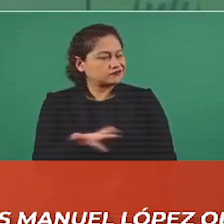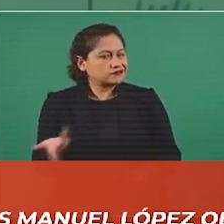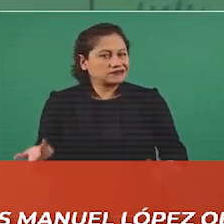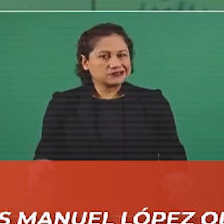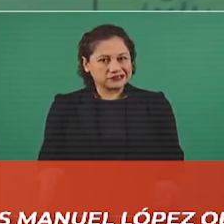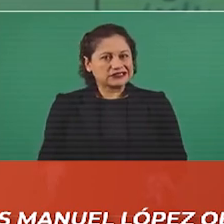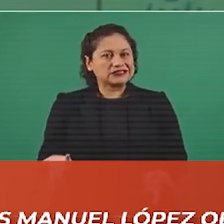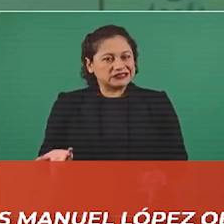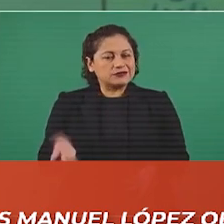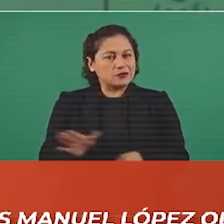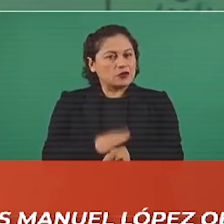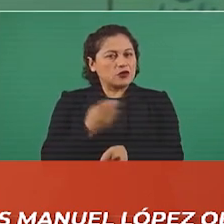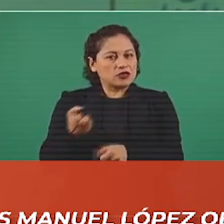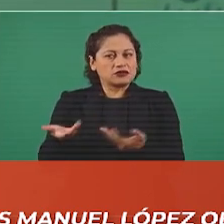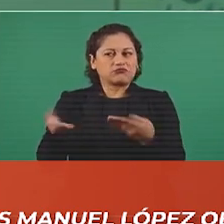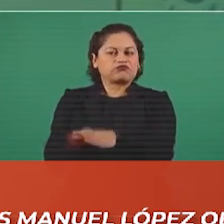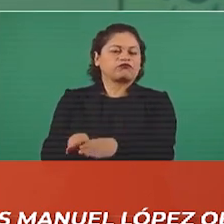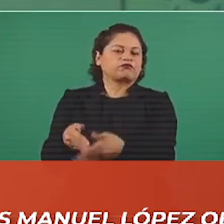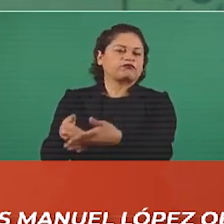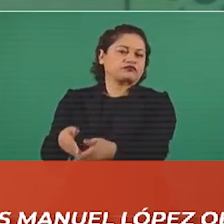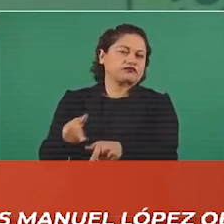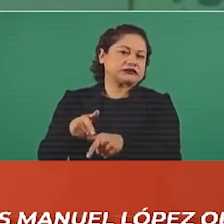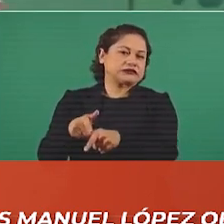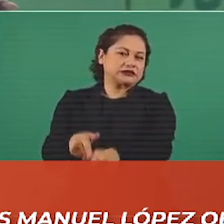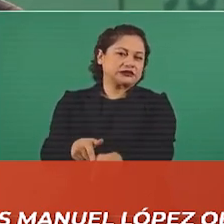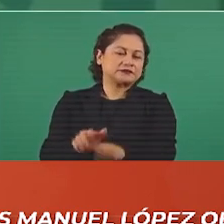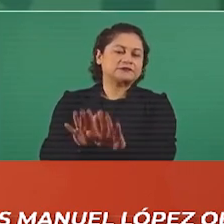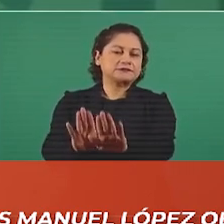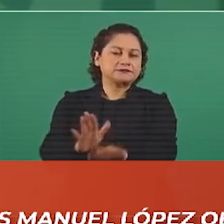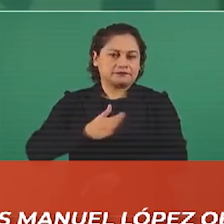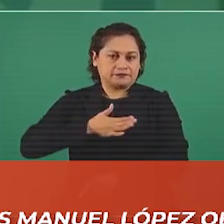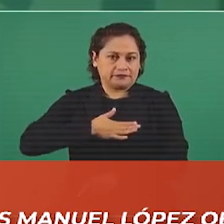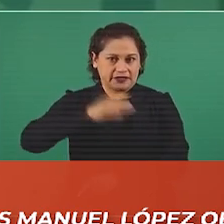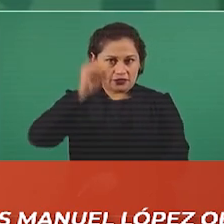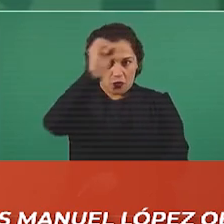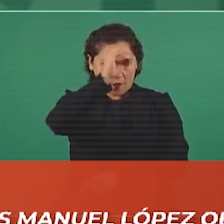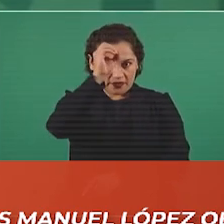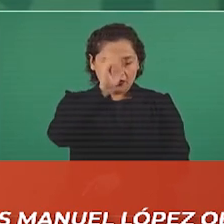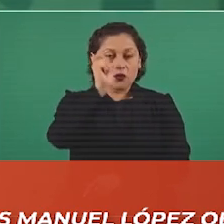que quienes se oponen